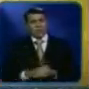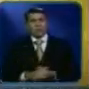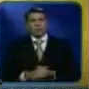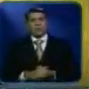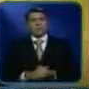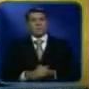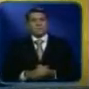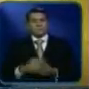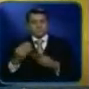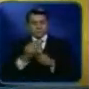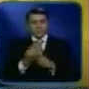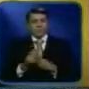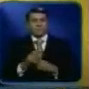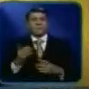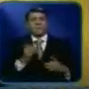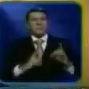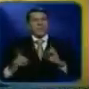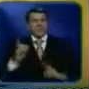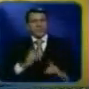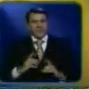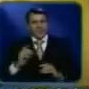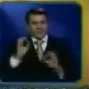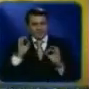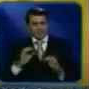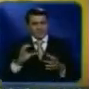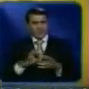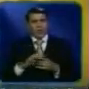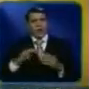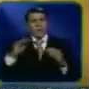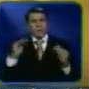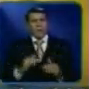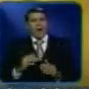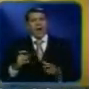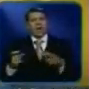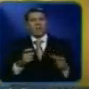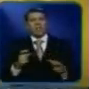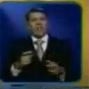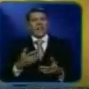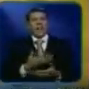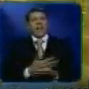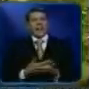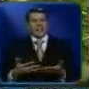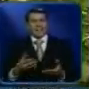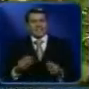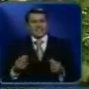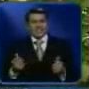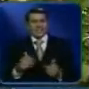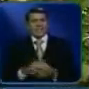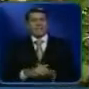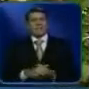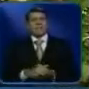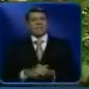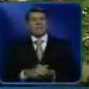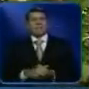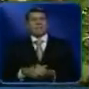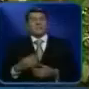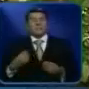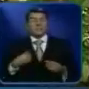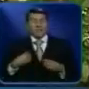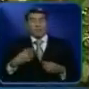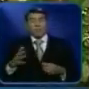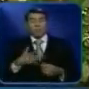manteniendo una dieta apropiada y bajo control pues las grasas sanguínea. Si se lleva una vida sana, es posible que uno